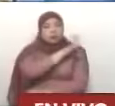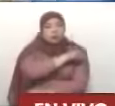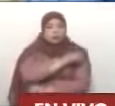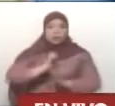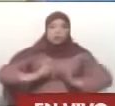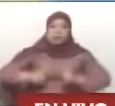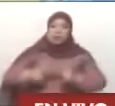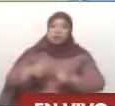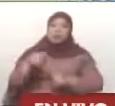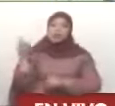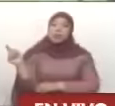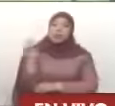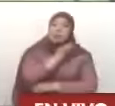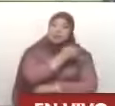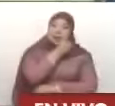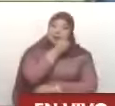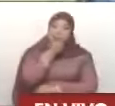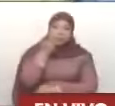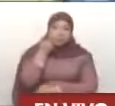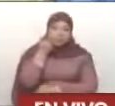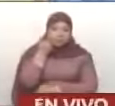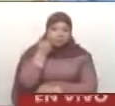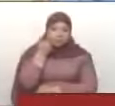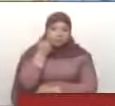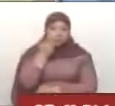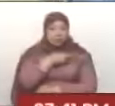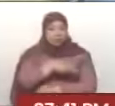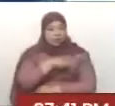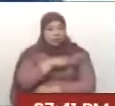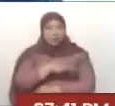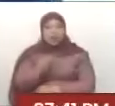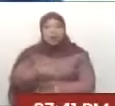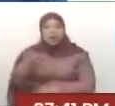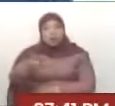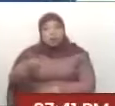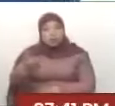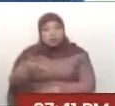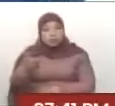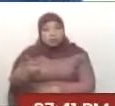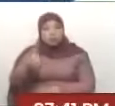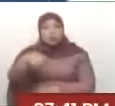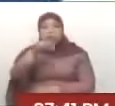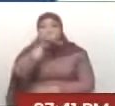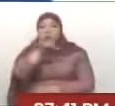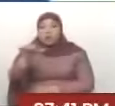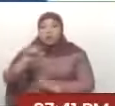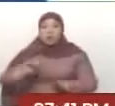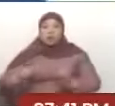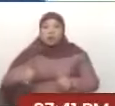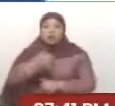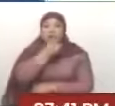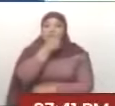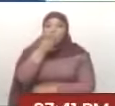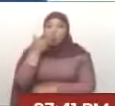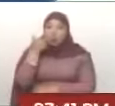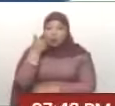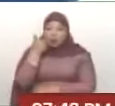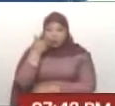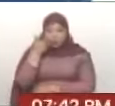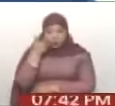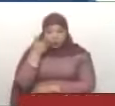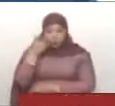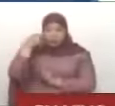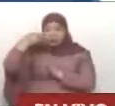Ramadán. Es importante, hablando en los términos espirituales que usted acaba de mencionar, que esta semana comenzó el Ramadán, una etapa